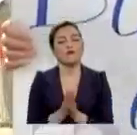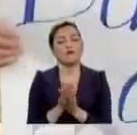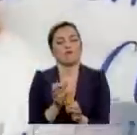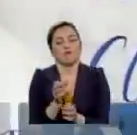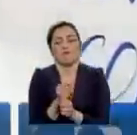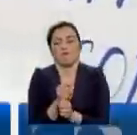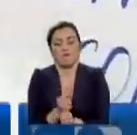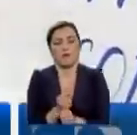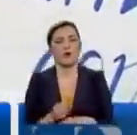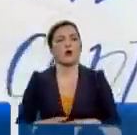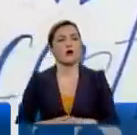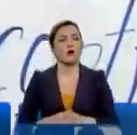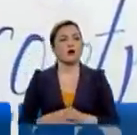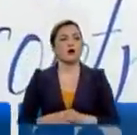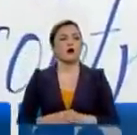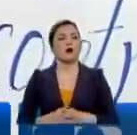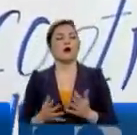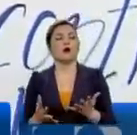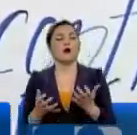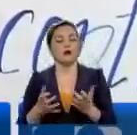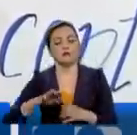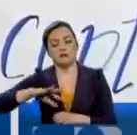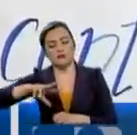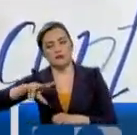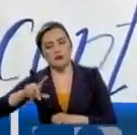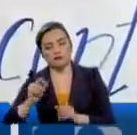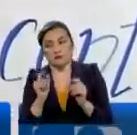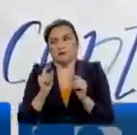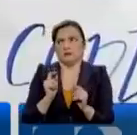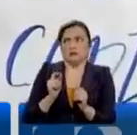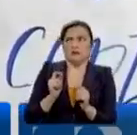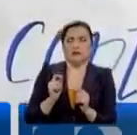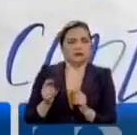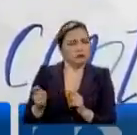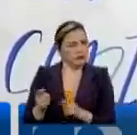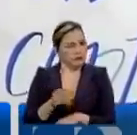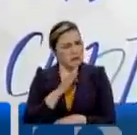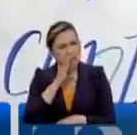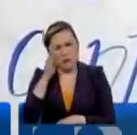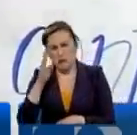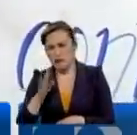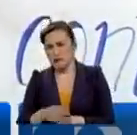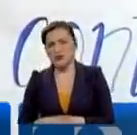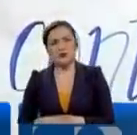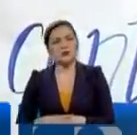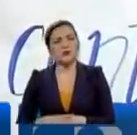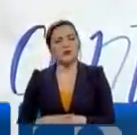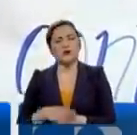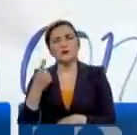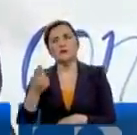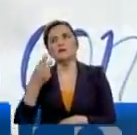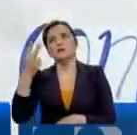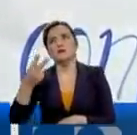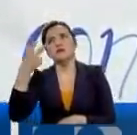y más que eso, queremos que no solo los ladrones nos sorprendan, porque ya nos han sorprendido más de una vez.